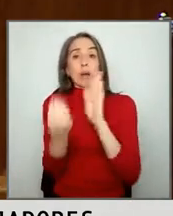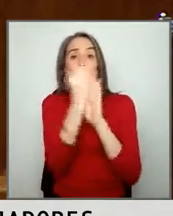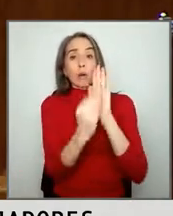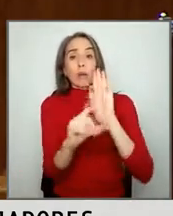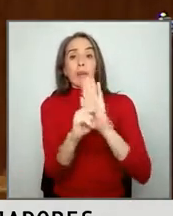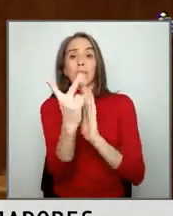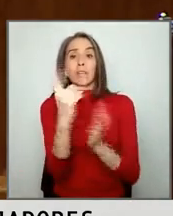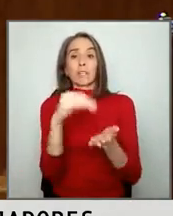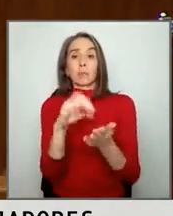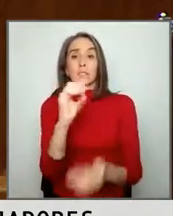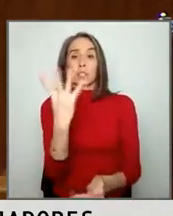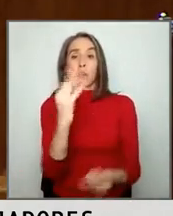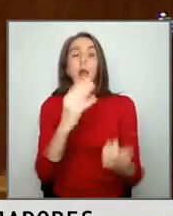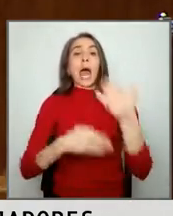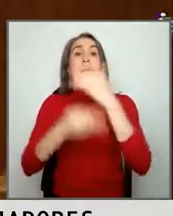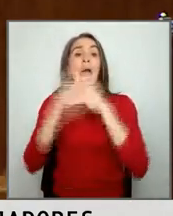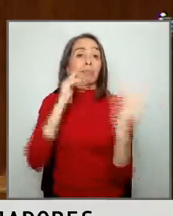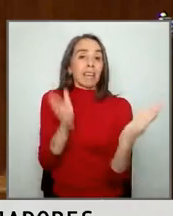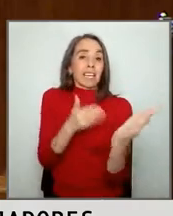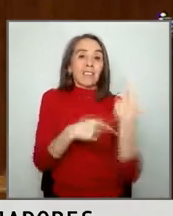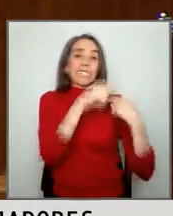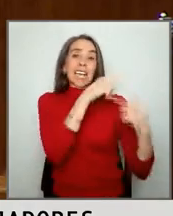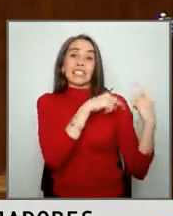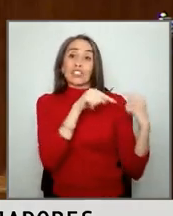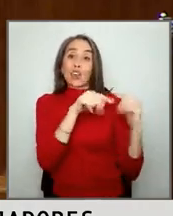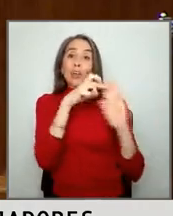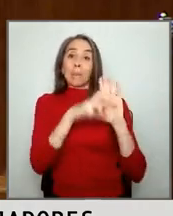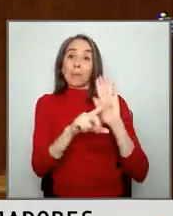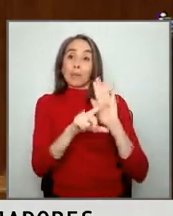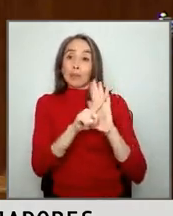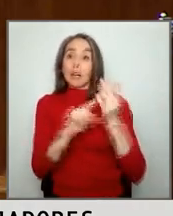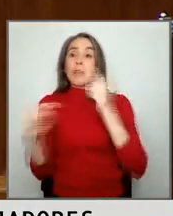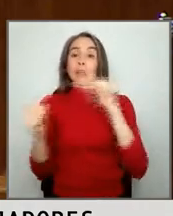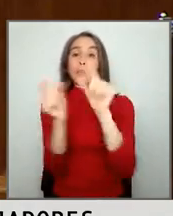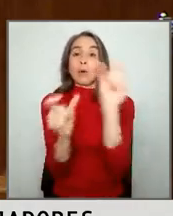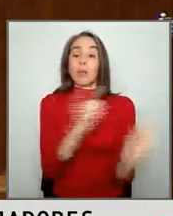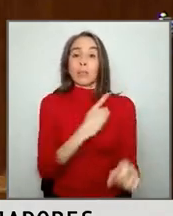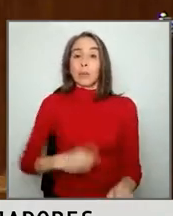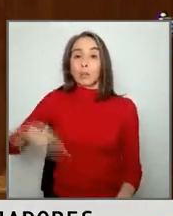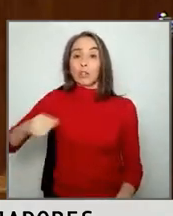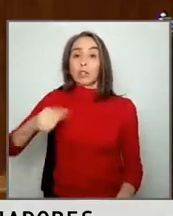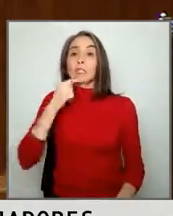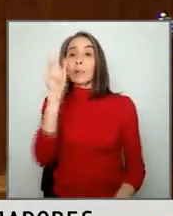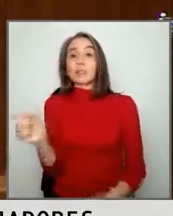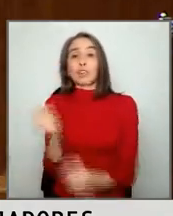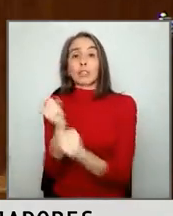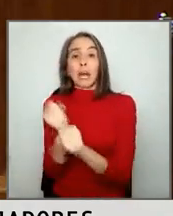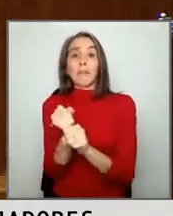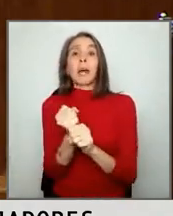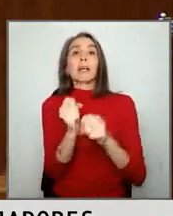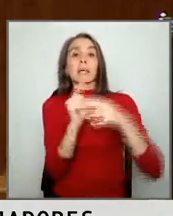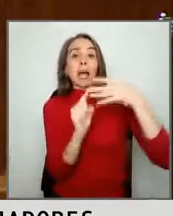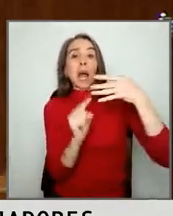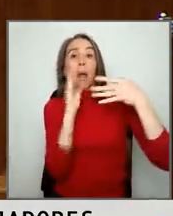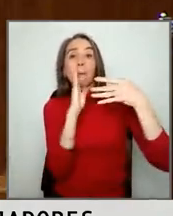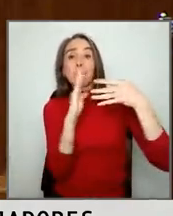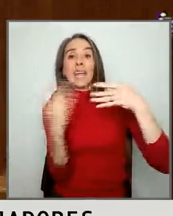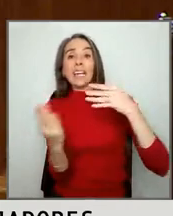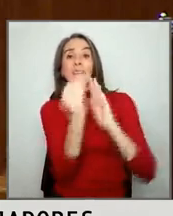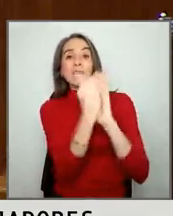discusión parlamentaria se buscó que los trabajadores no perdieran los beneficios estipulados con anterioridad al traspaso